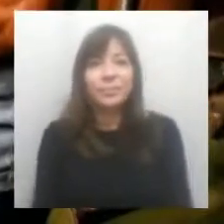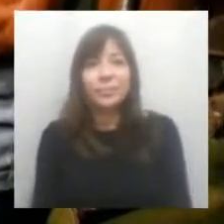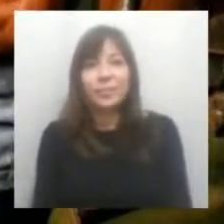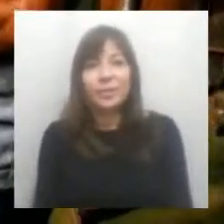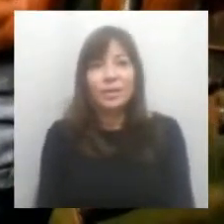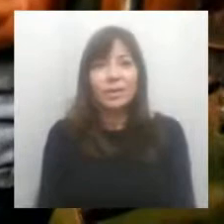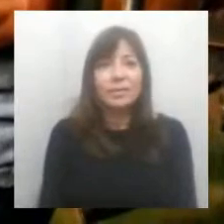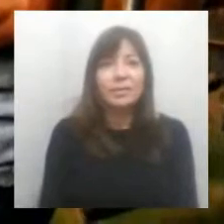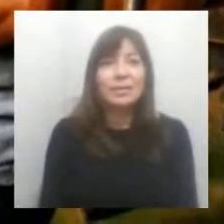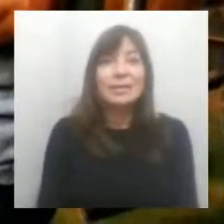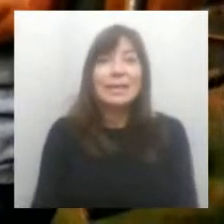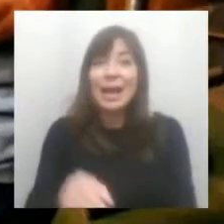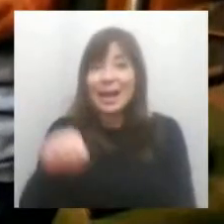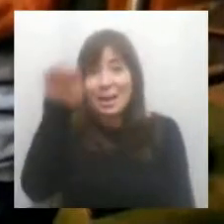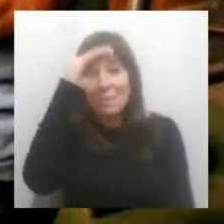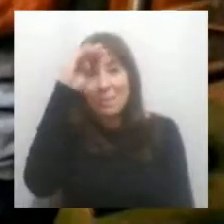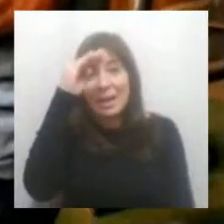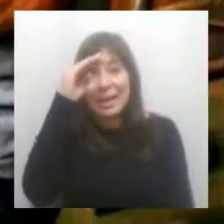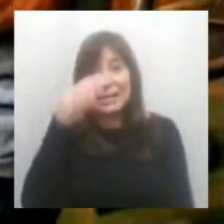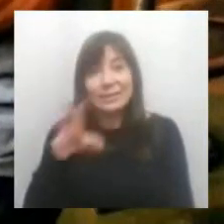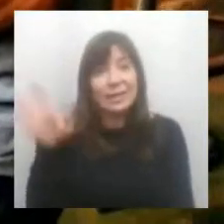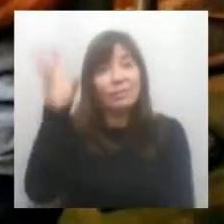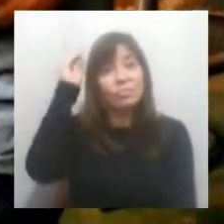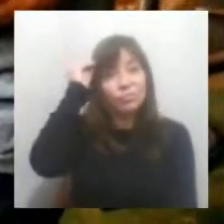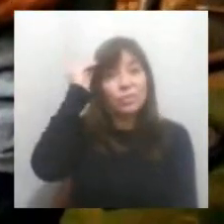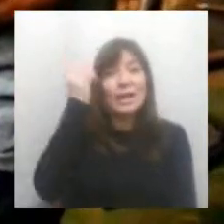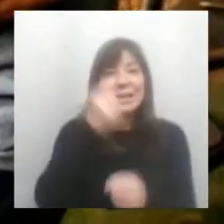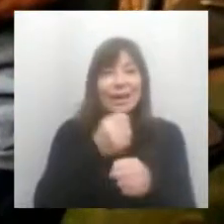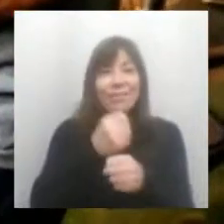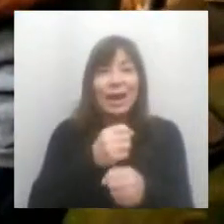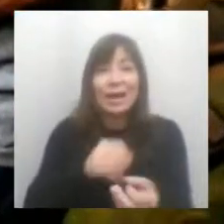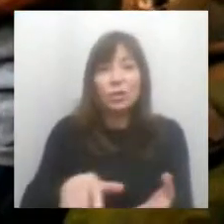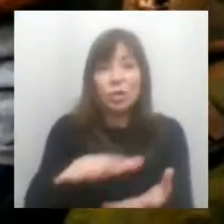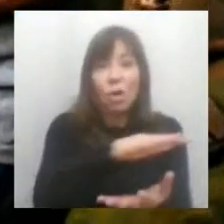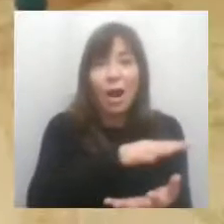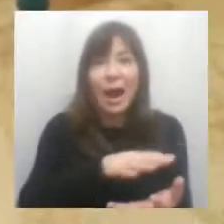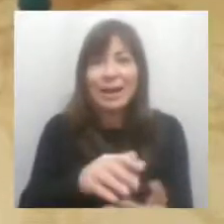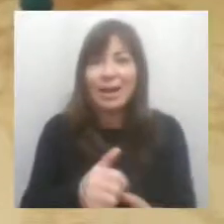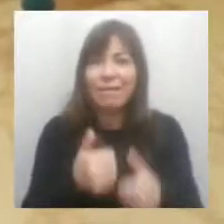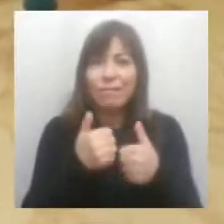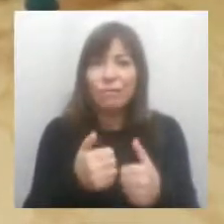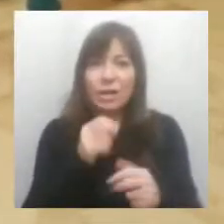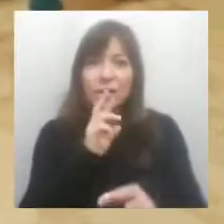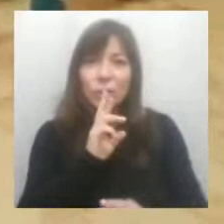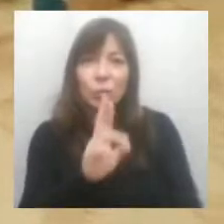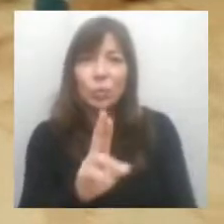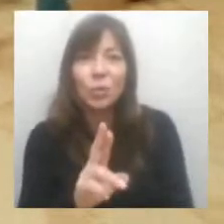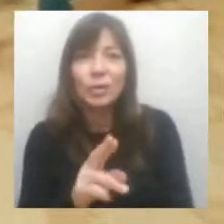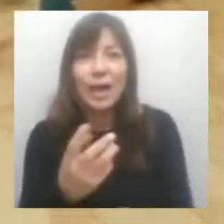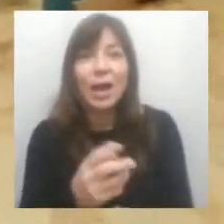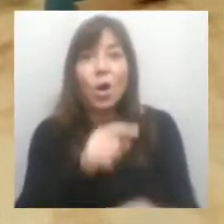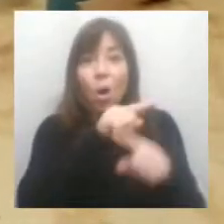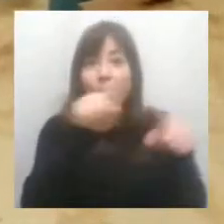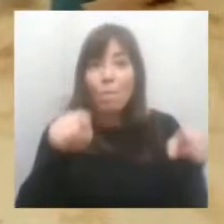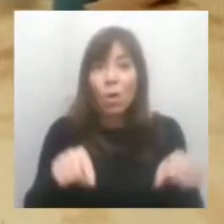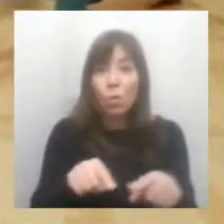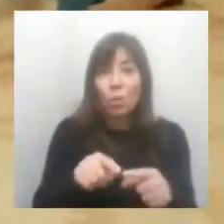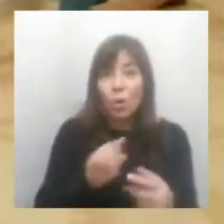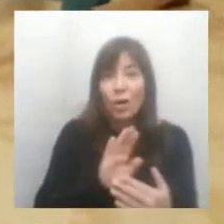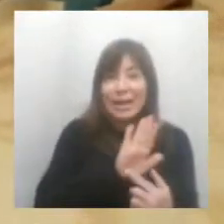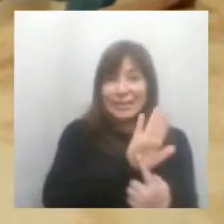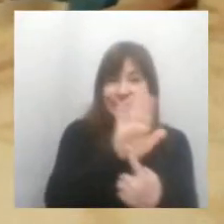La experiencia que se adquiere trabajando en nuestra área es fundamental para tener un buen resultado a la hora de poner los módulos en exhibición. Nuestro